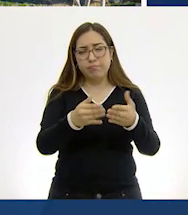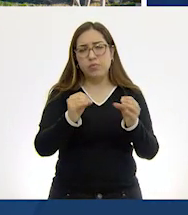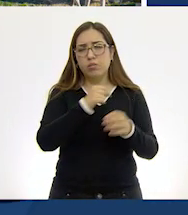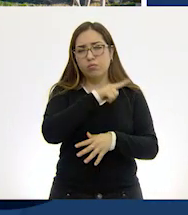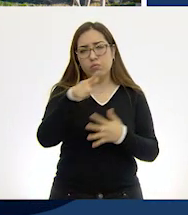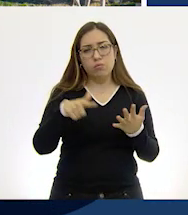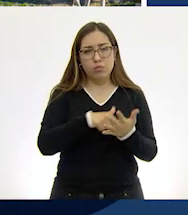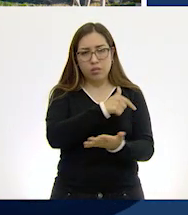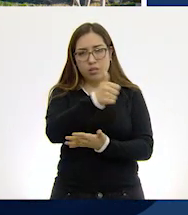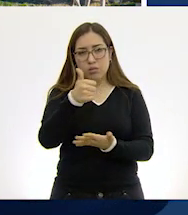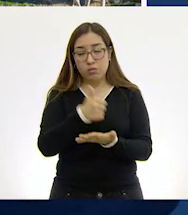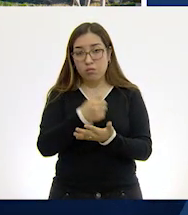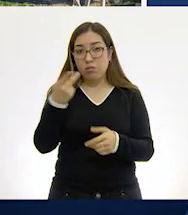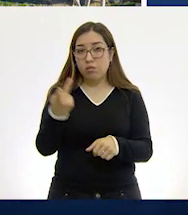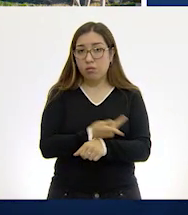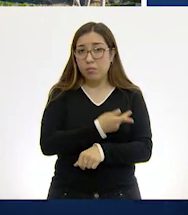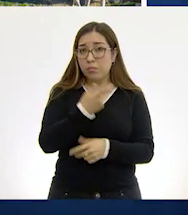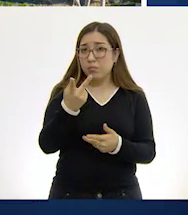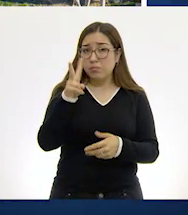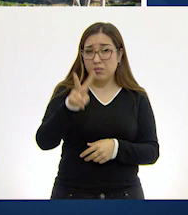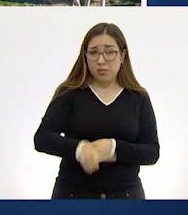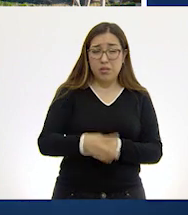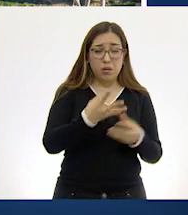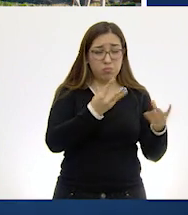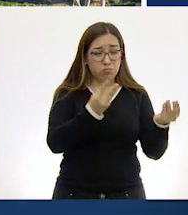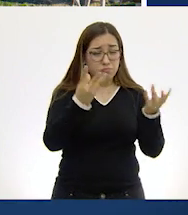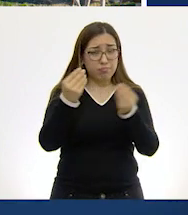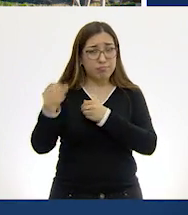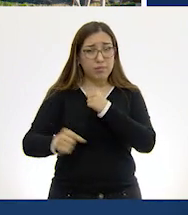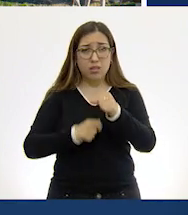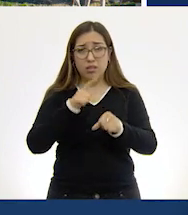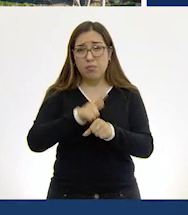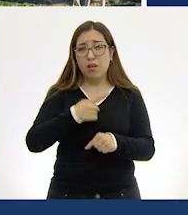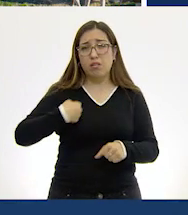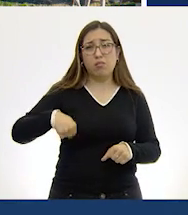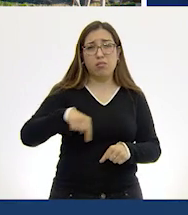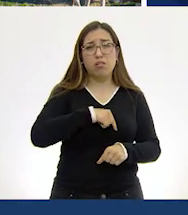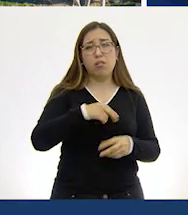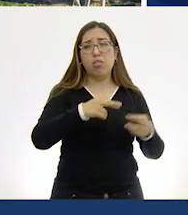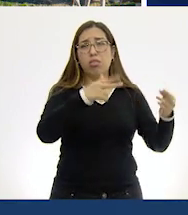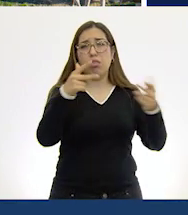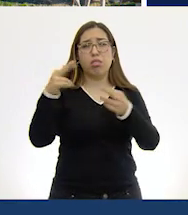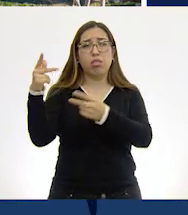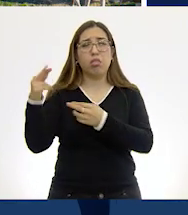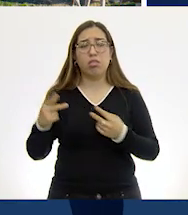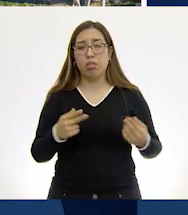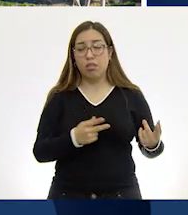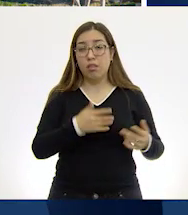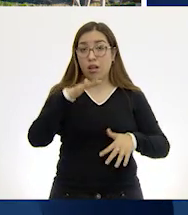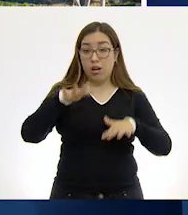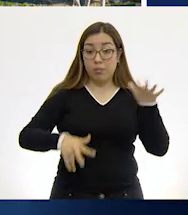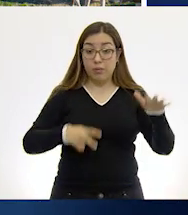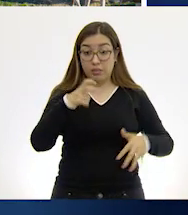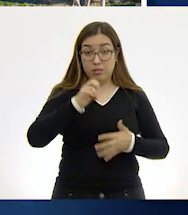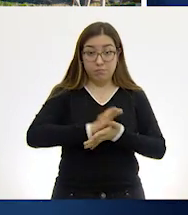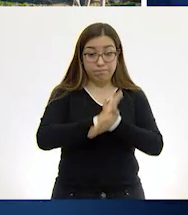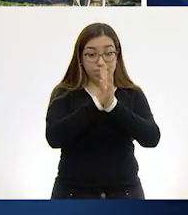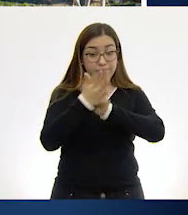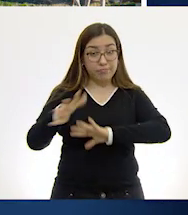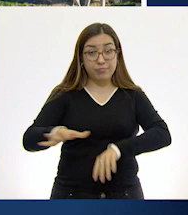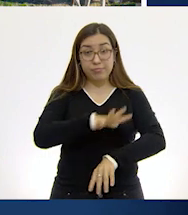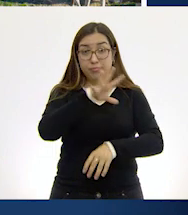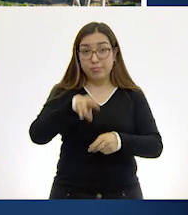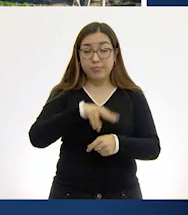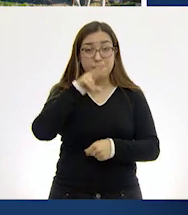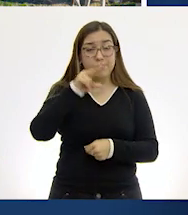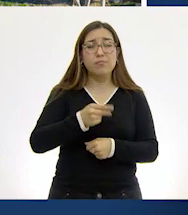urbanas, destruimos el hábitat de miles de especies. Muchas veces la transformación no es completa, pero existe deterioro